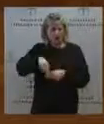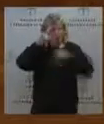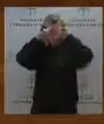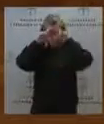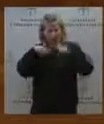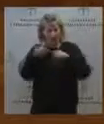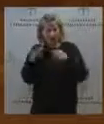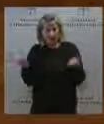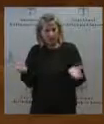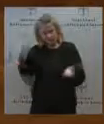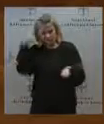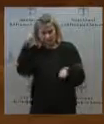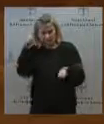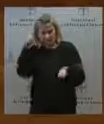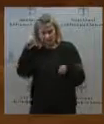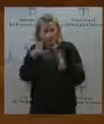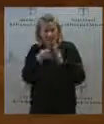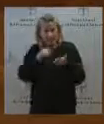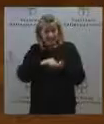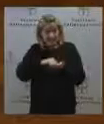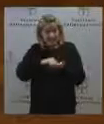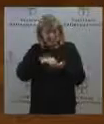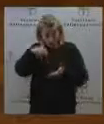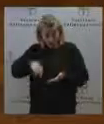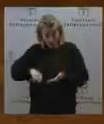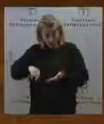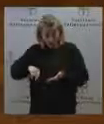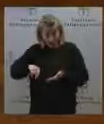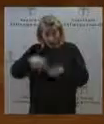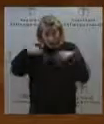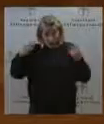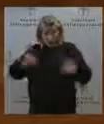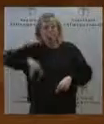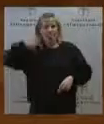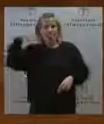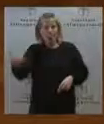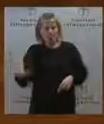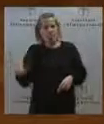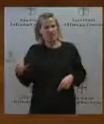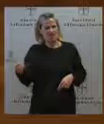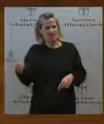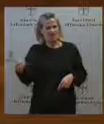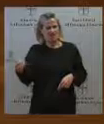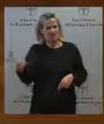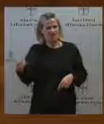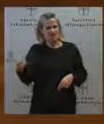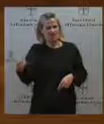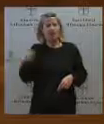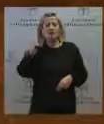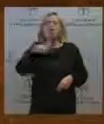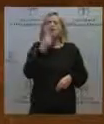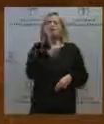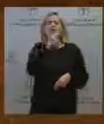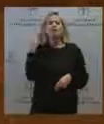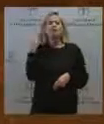doble de la atención con seguros de sanidad privada. Nos prometen una salud gratuita, pero su gestión lleva a que